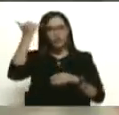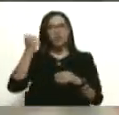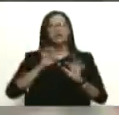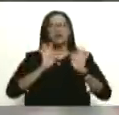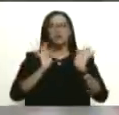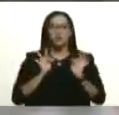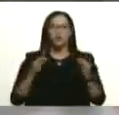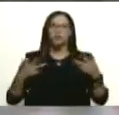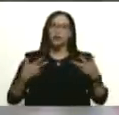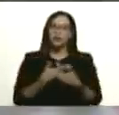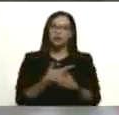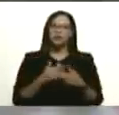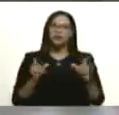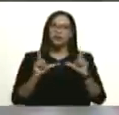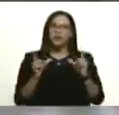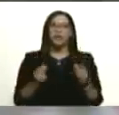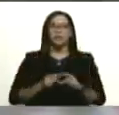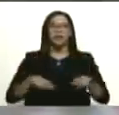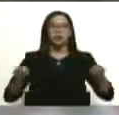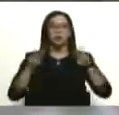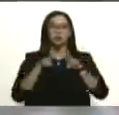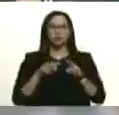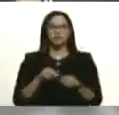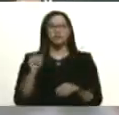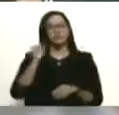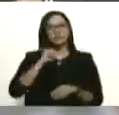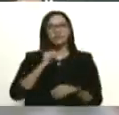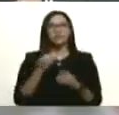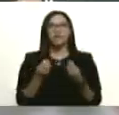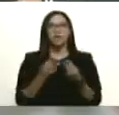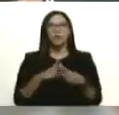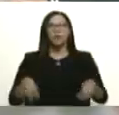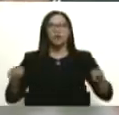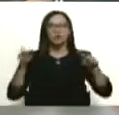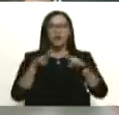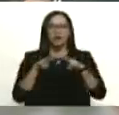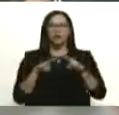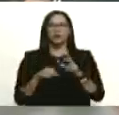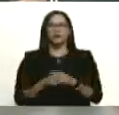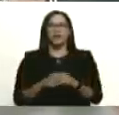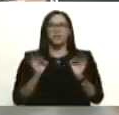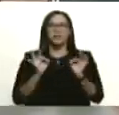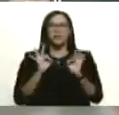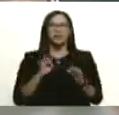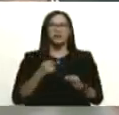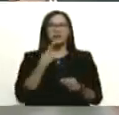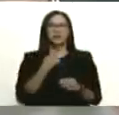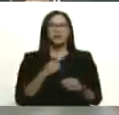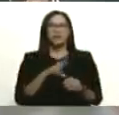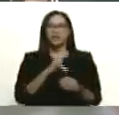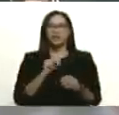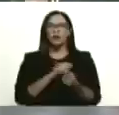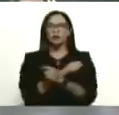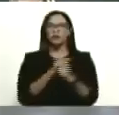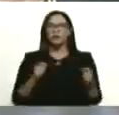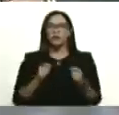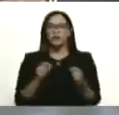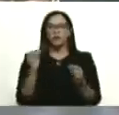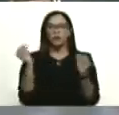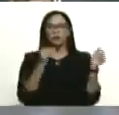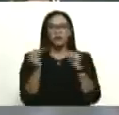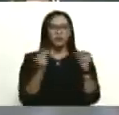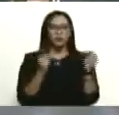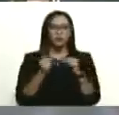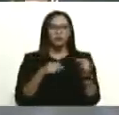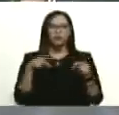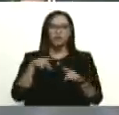muy valioso, ¿no? Es muy valioso, sobre todo por lo que te decía, que no ha cesado el discurso y la